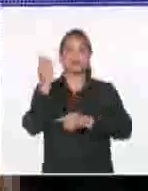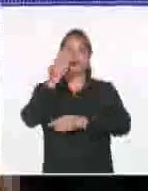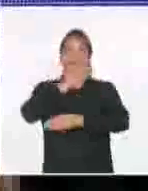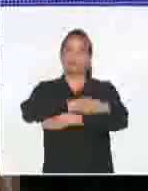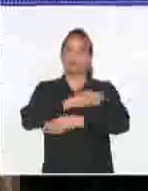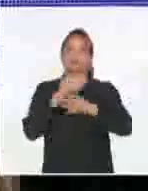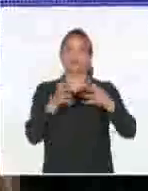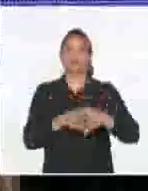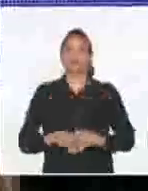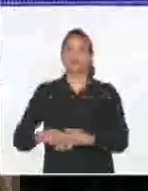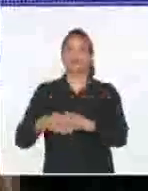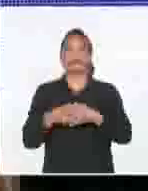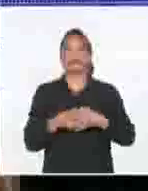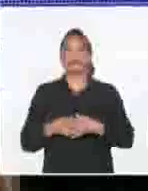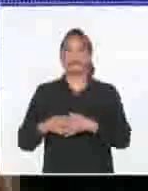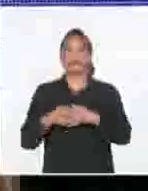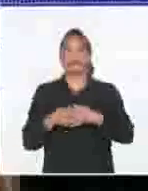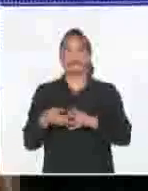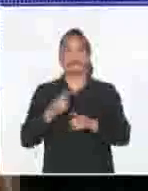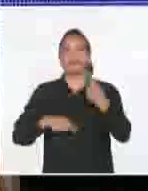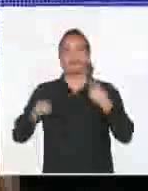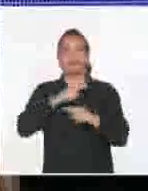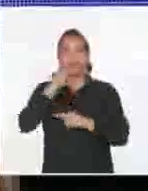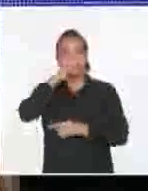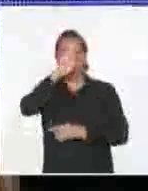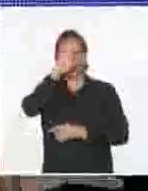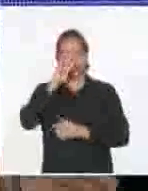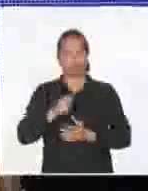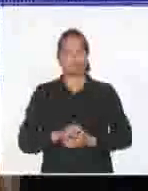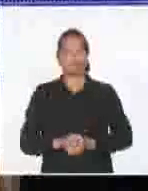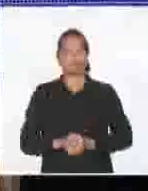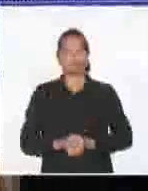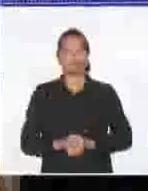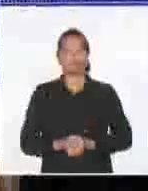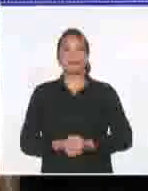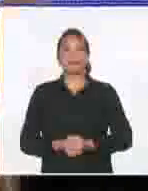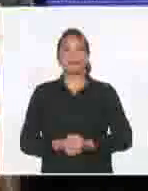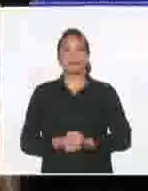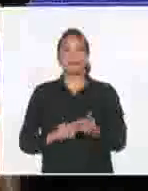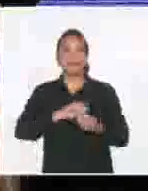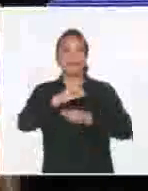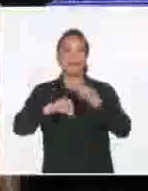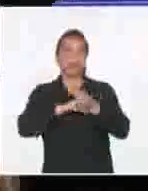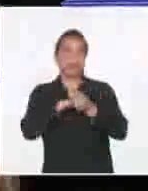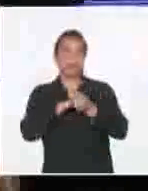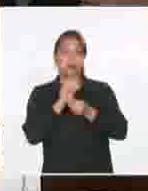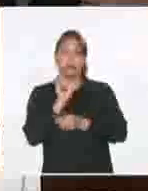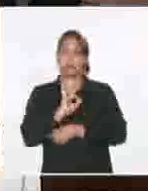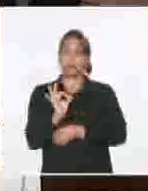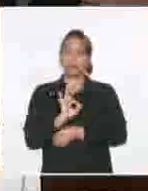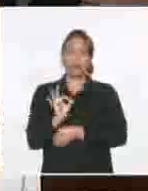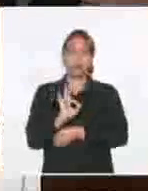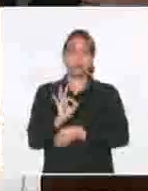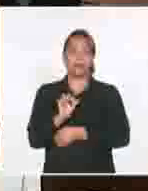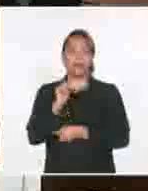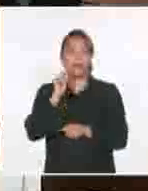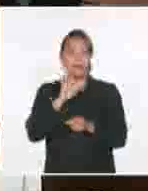económico, comercial y financiero contra Cuba, que no ha cambiado desde su